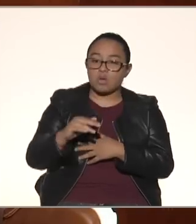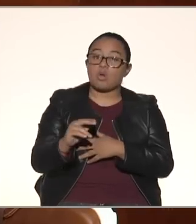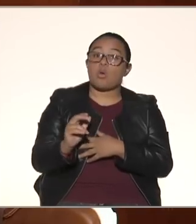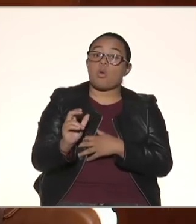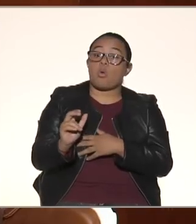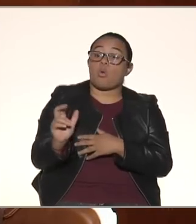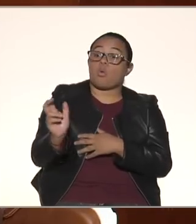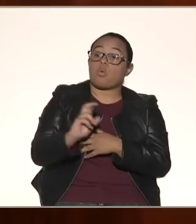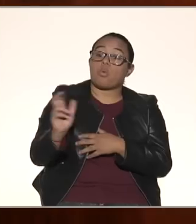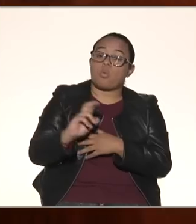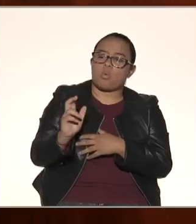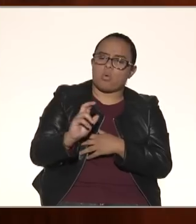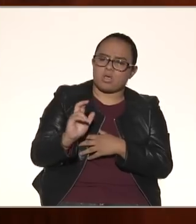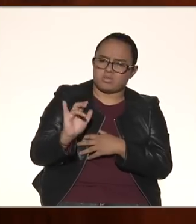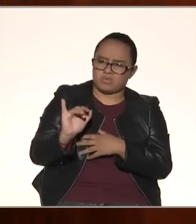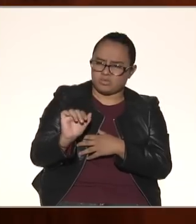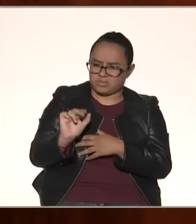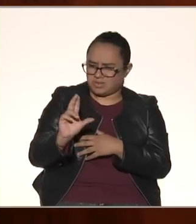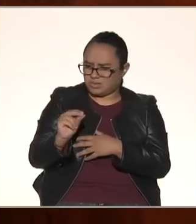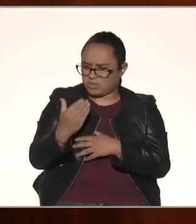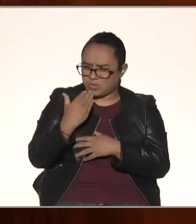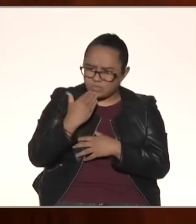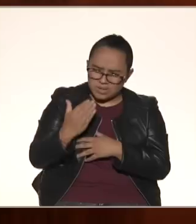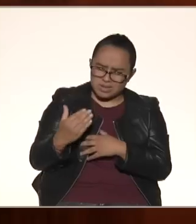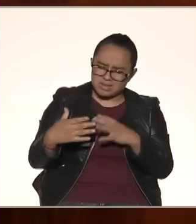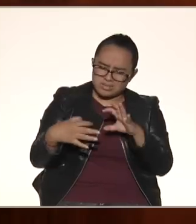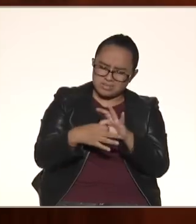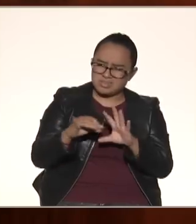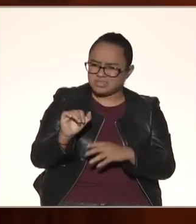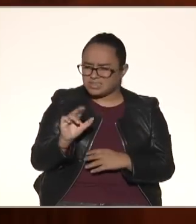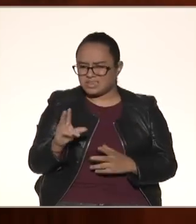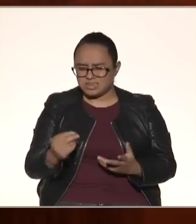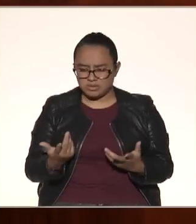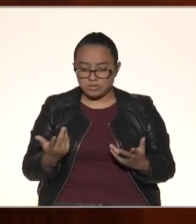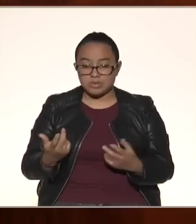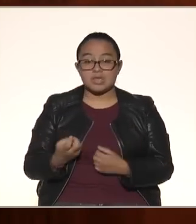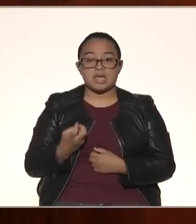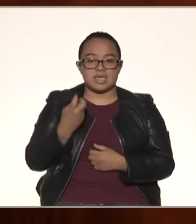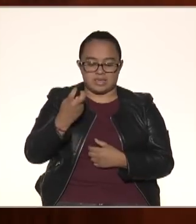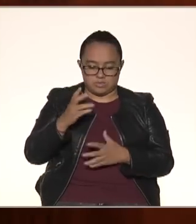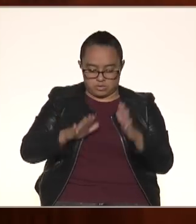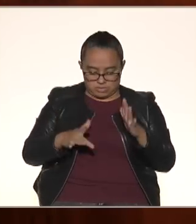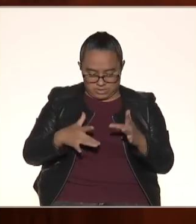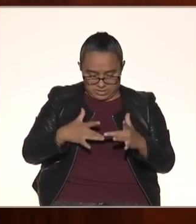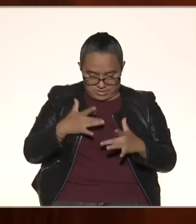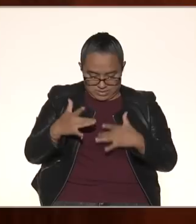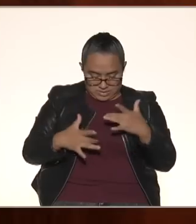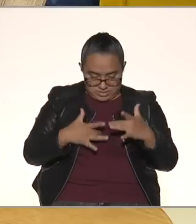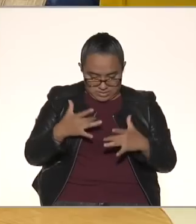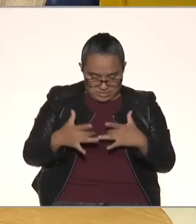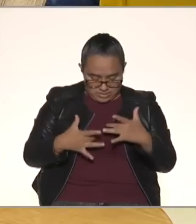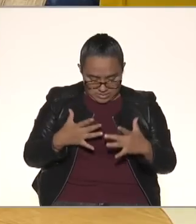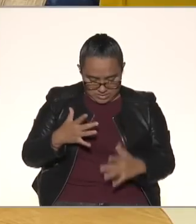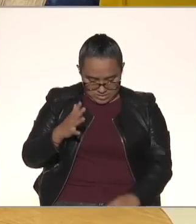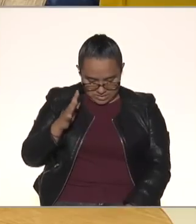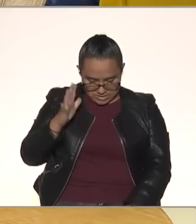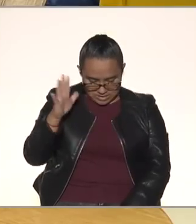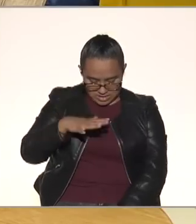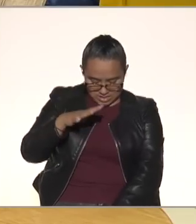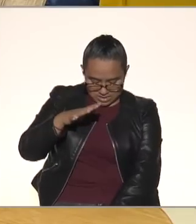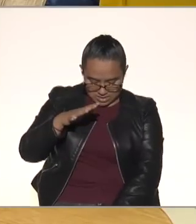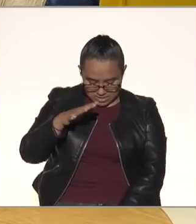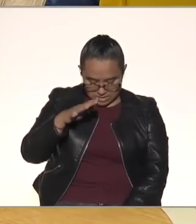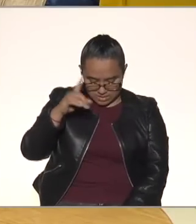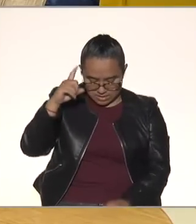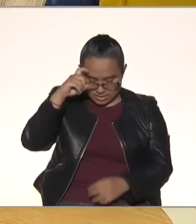se nos está dando lo correcto, lo adecuado. Entonces, ese ruido de pronto nos impide desde